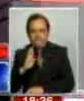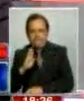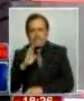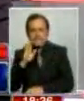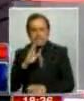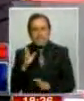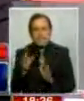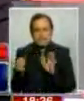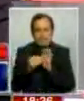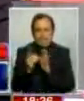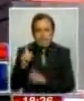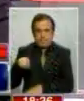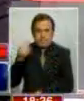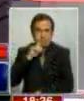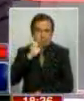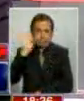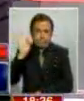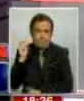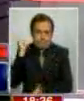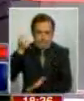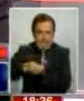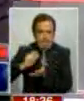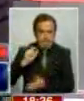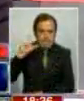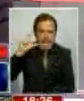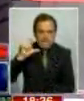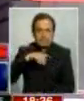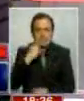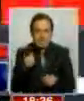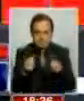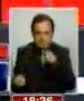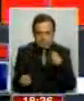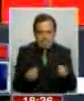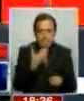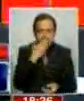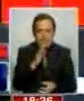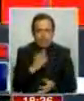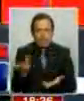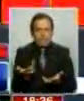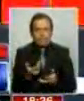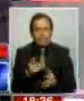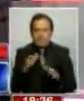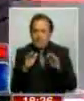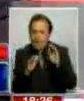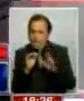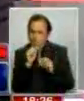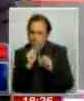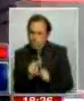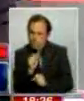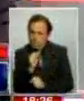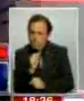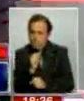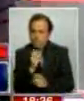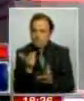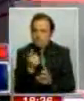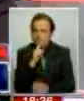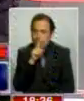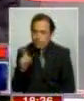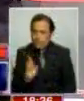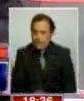tributaria donde paguen más los que tienen más, es avanzar en mejorar la distribución del ingreso. ¿Pero podrían haber ciertos guiños?